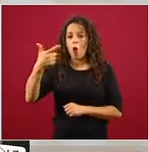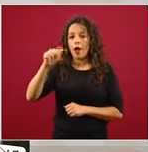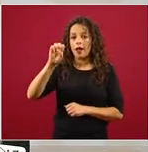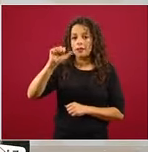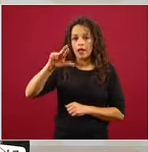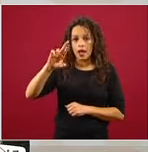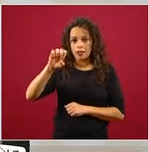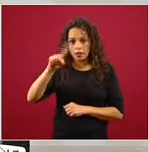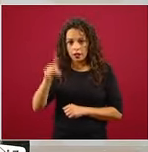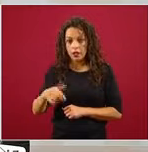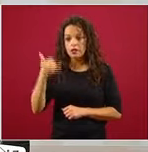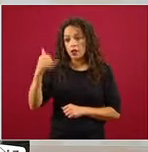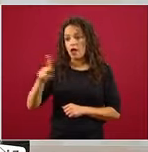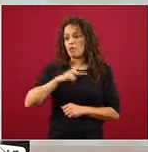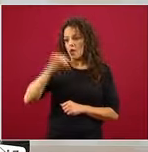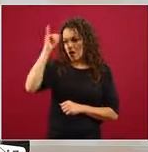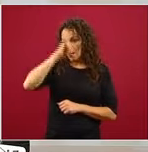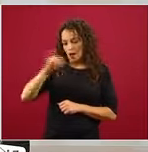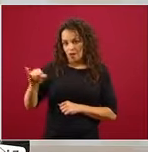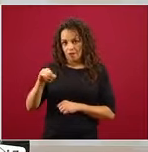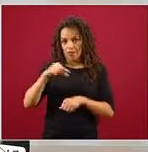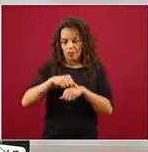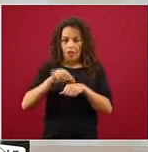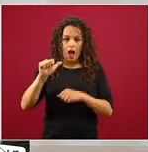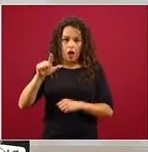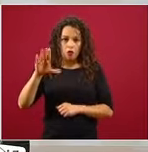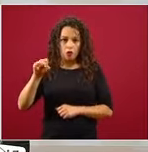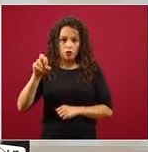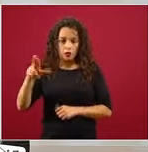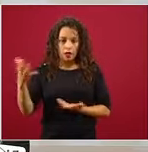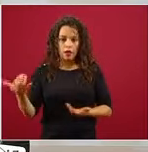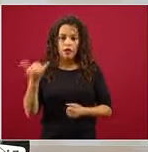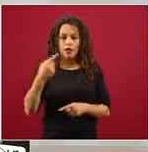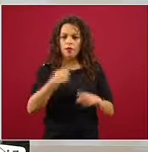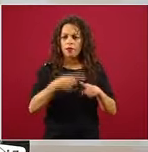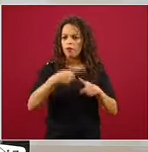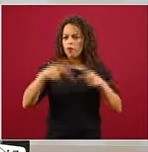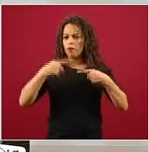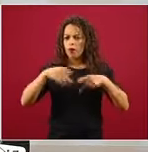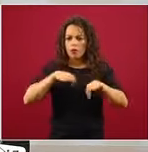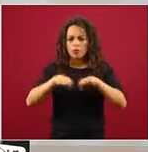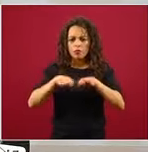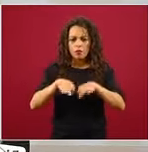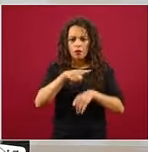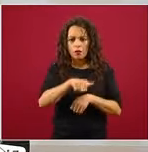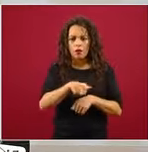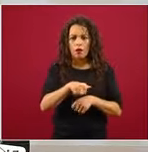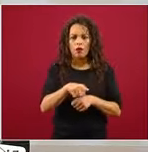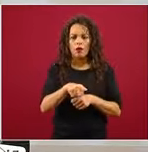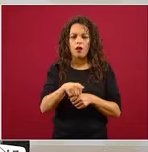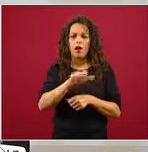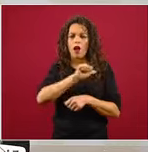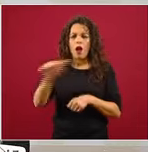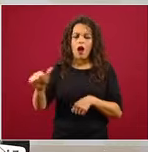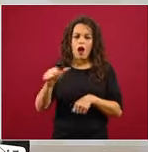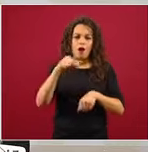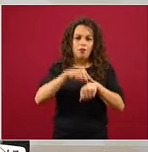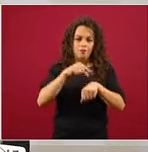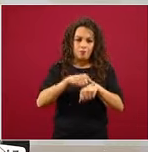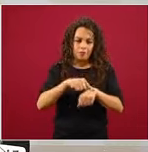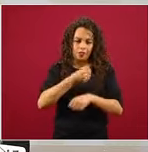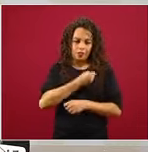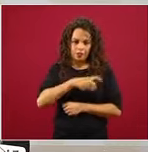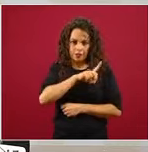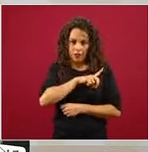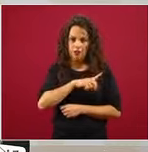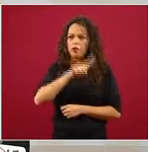Alcocer, mi jefe, los demás funcionarios del sector salud, Zoe Robledo, Luis Ramírez, Juan Ferrer, el secretario